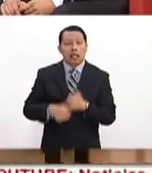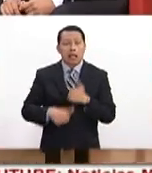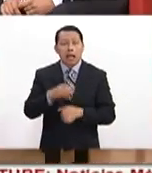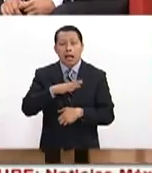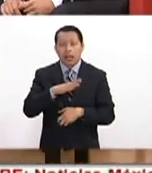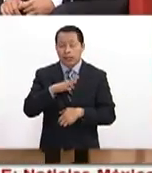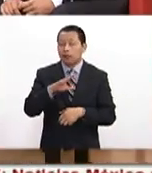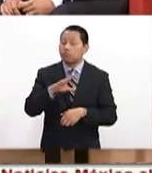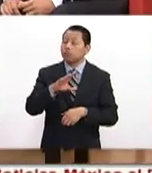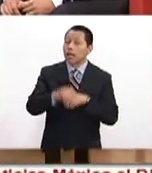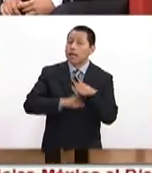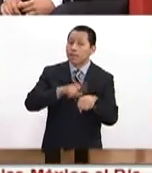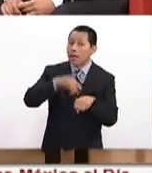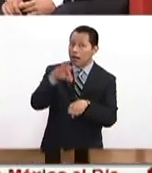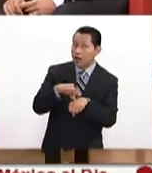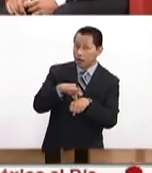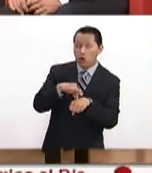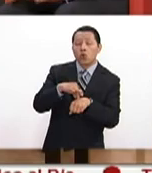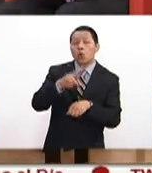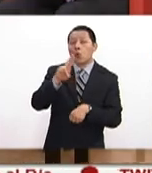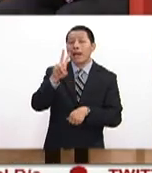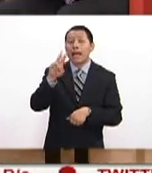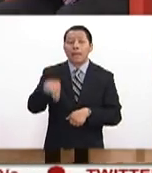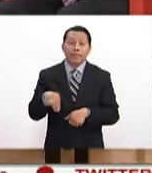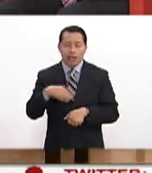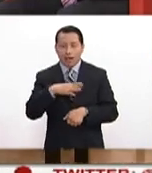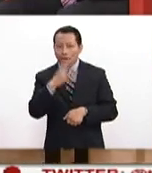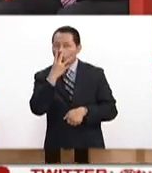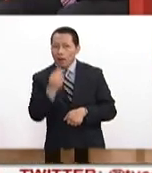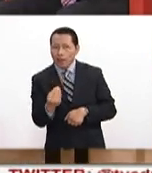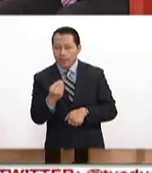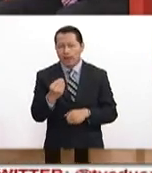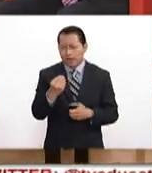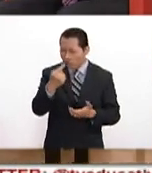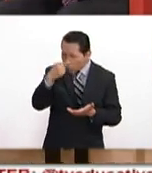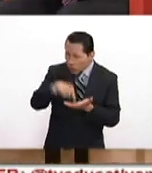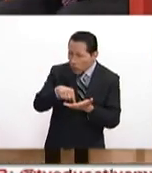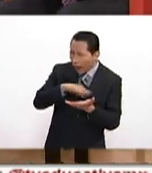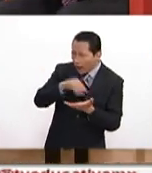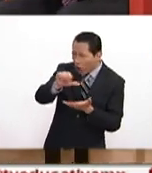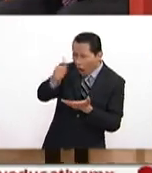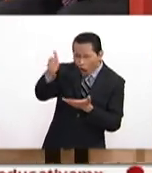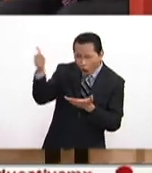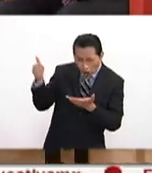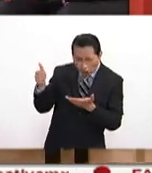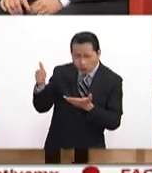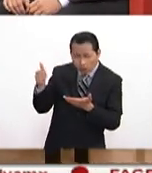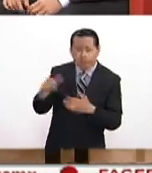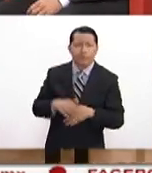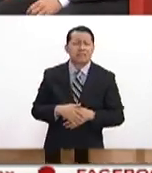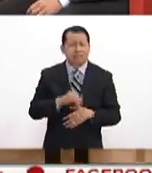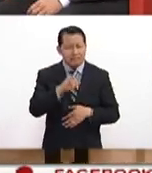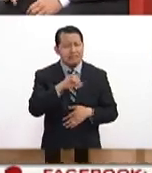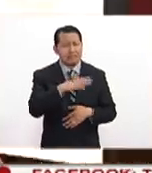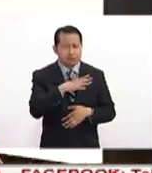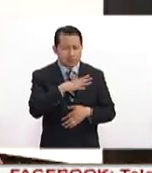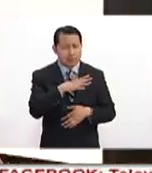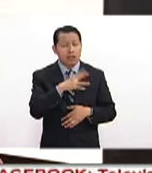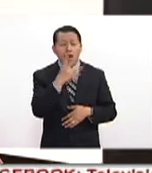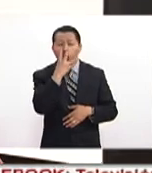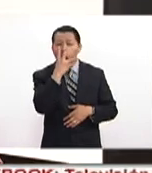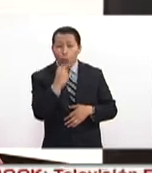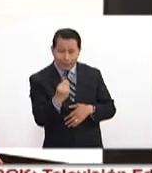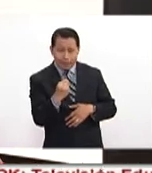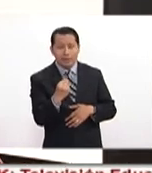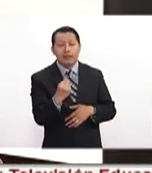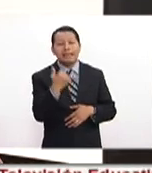veterinaria y zootecnia de la Universidad del Valle de México, Campus Coyoacán. Supongo que también lo tienen en otros campus o solo en Coyoacán. Tenemos en Campus Coyoacán esta carrera